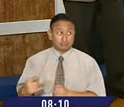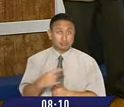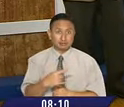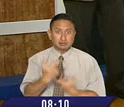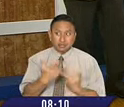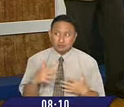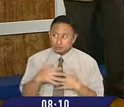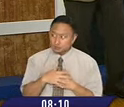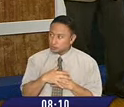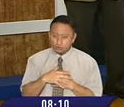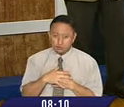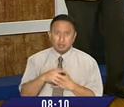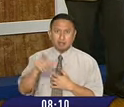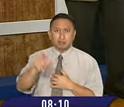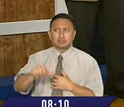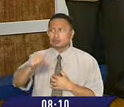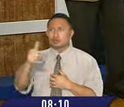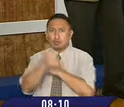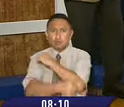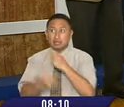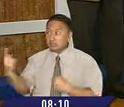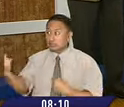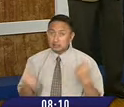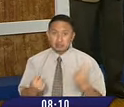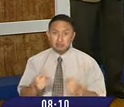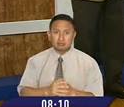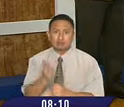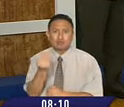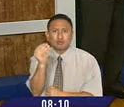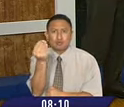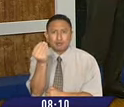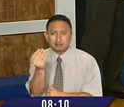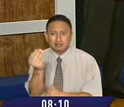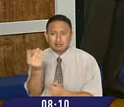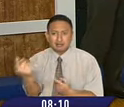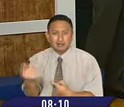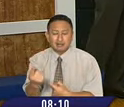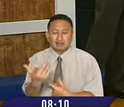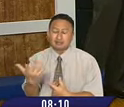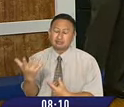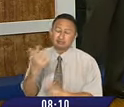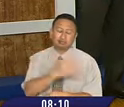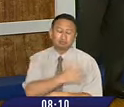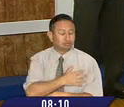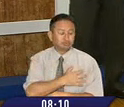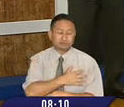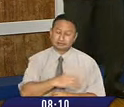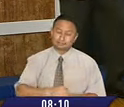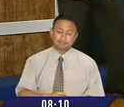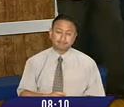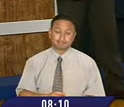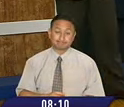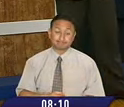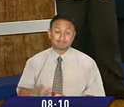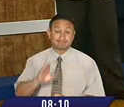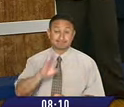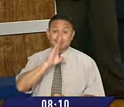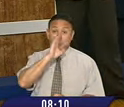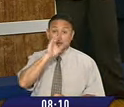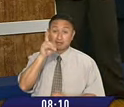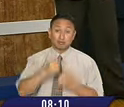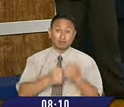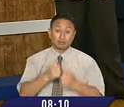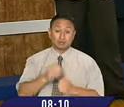con extranjeros, lamentablemente, no, y jovencitos, que es lo que da más pena todavía. Y esto siempre está relacionado a la situación que viven en